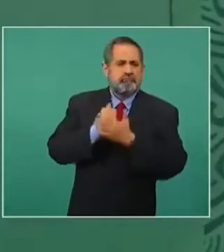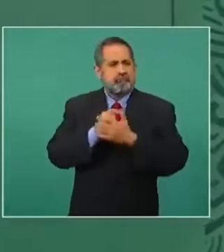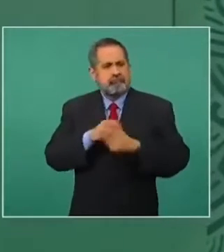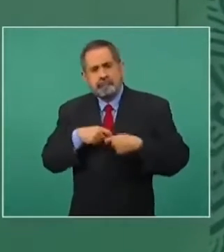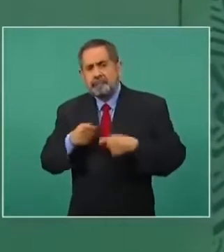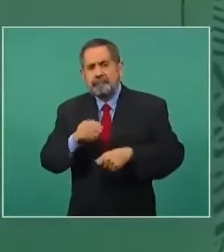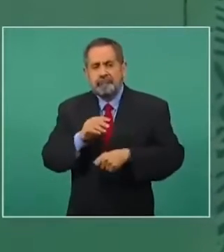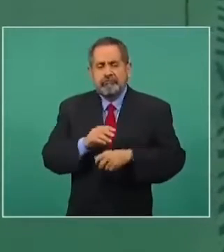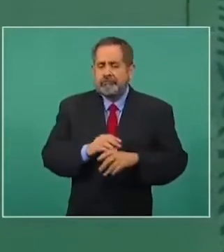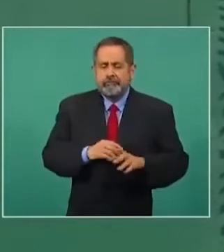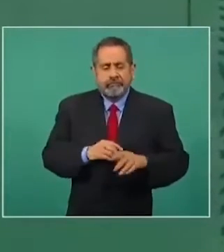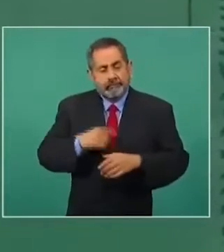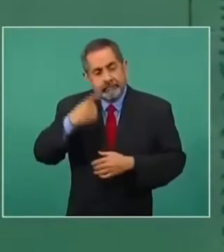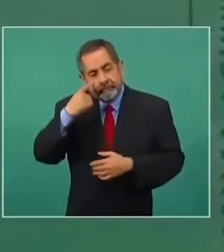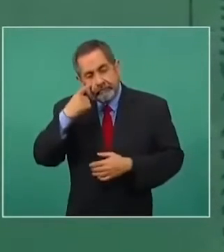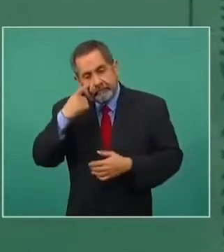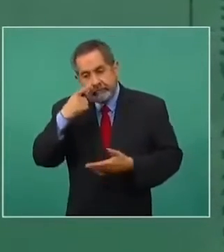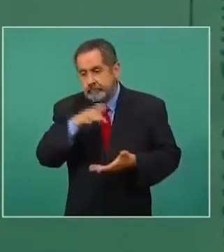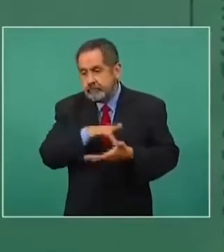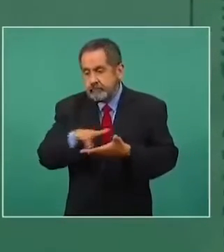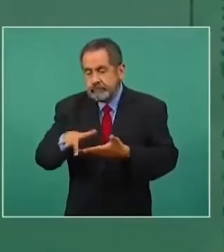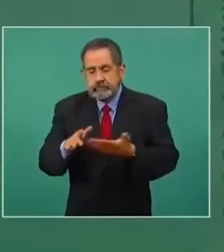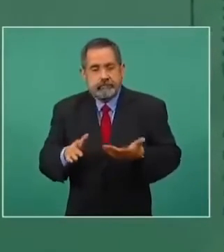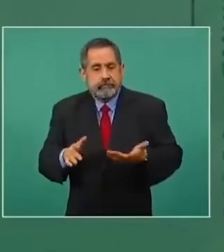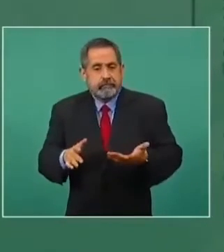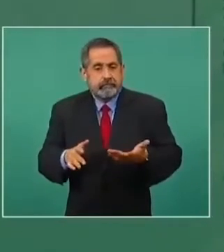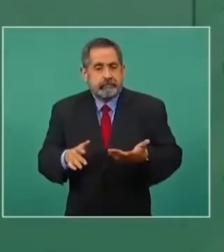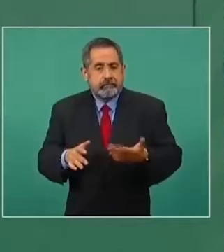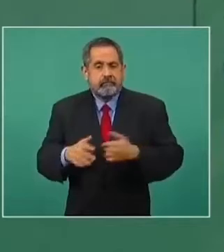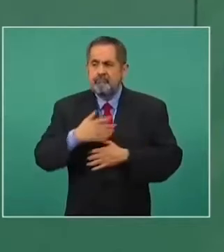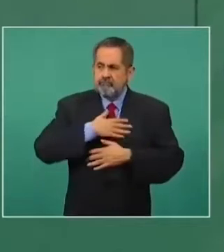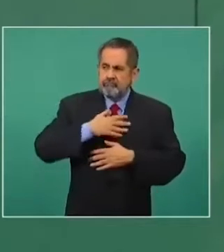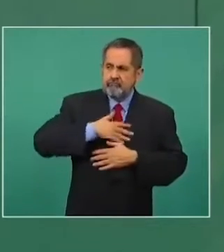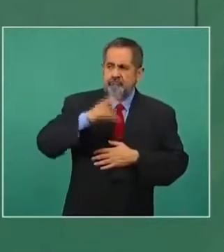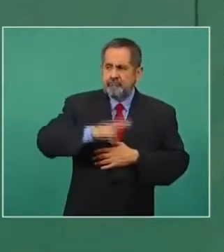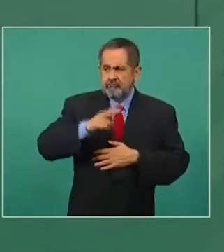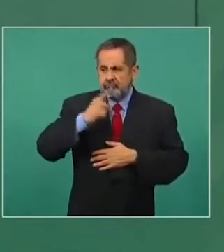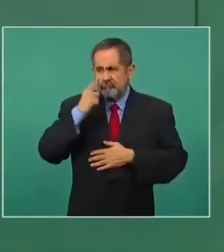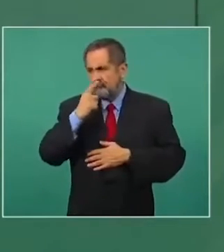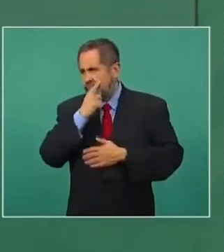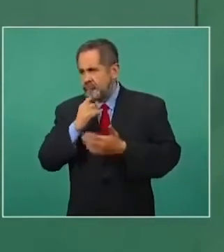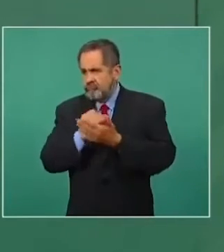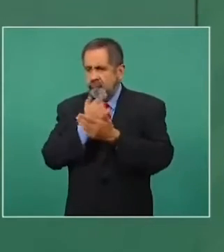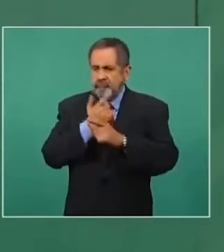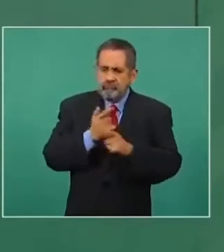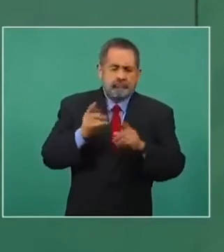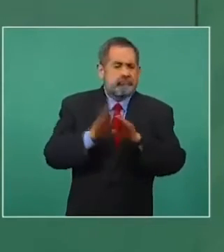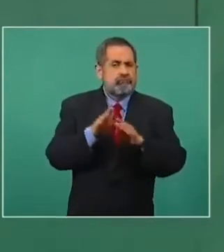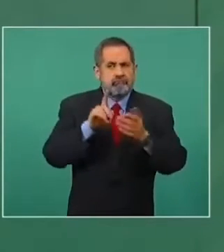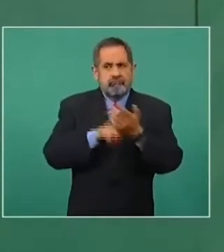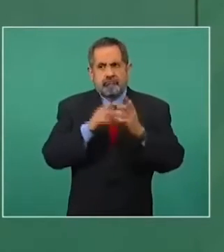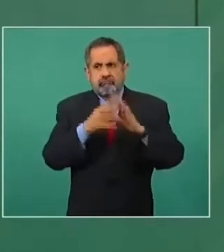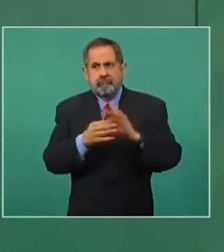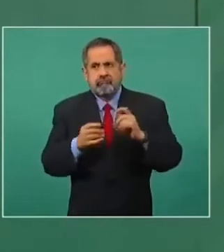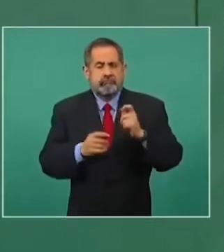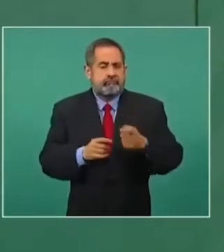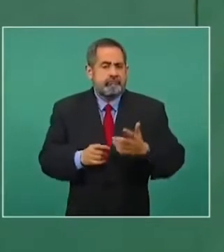son demócratas, de que son